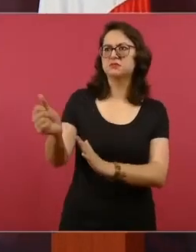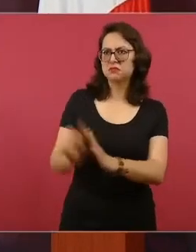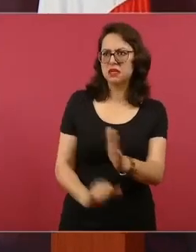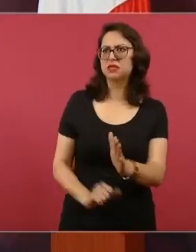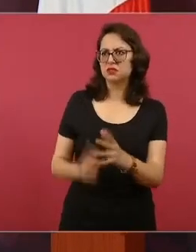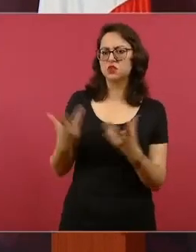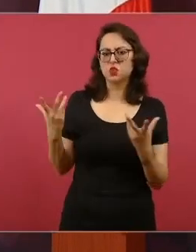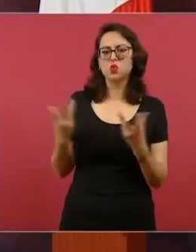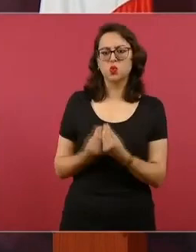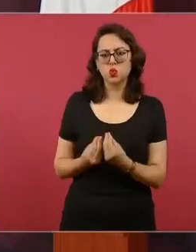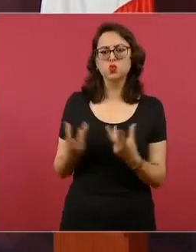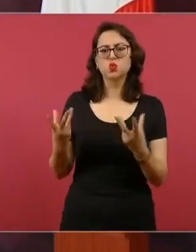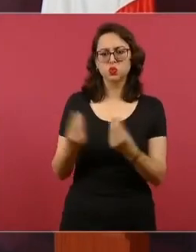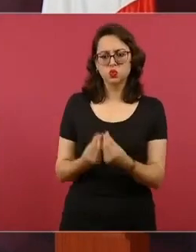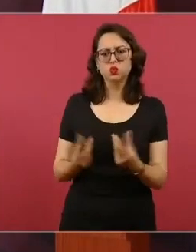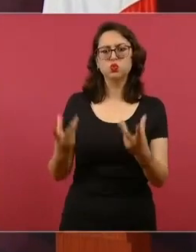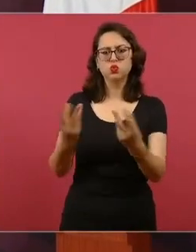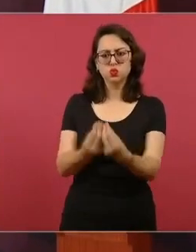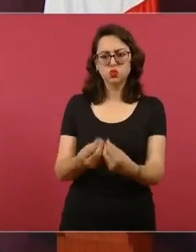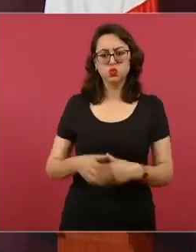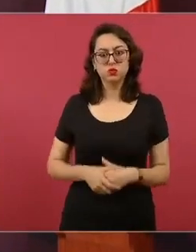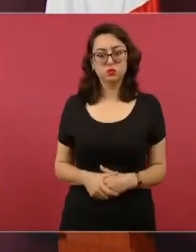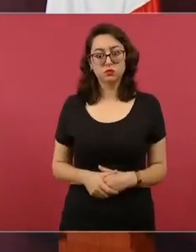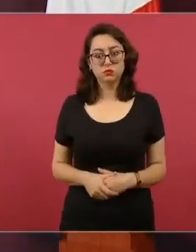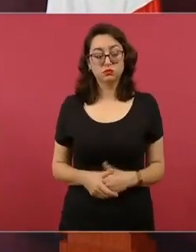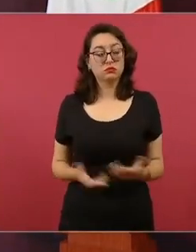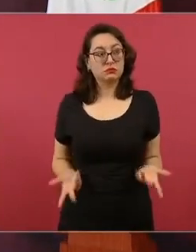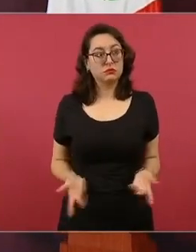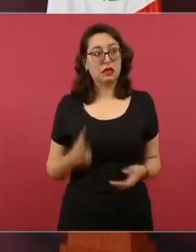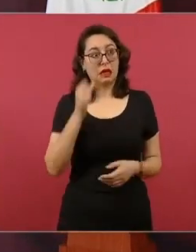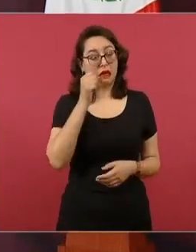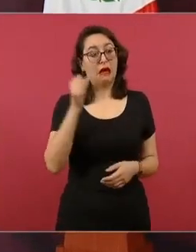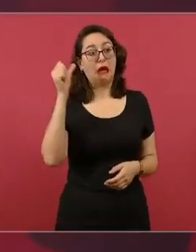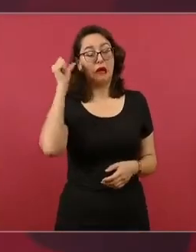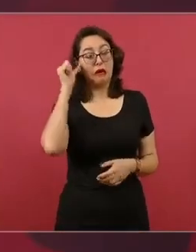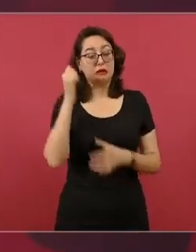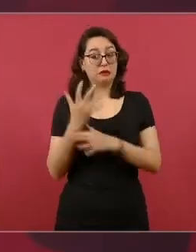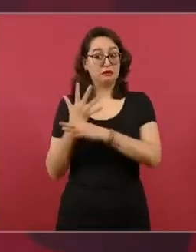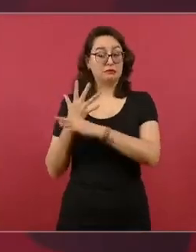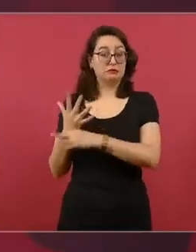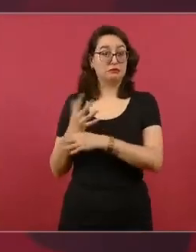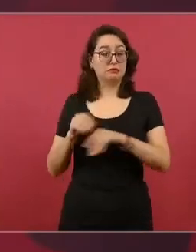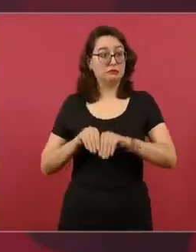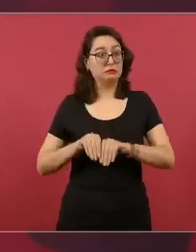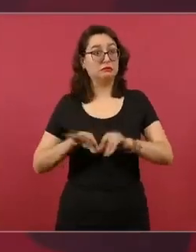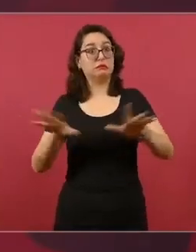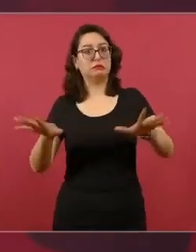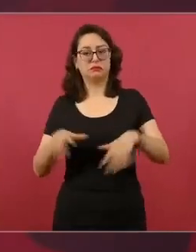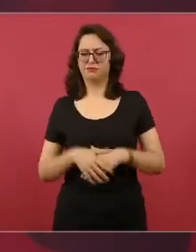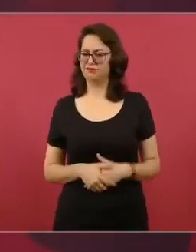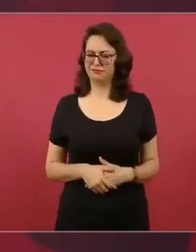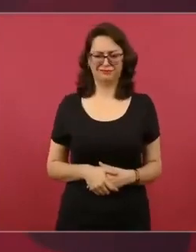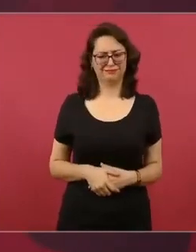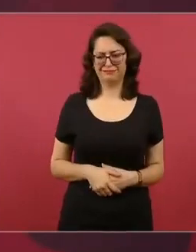¿Eh? Ayer. ¿Ayer salió? Sí, trascendió. Sí, no, con el que estuve ayer fue